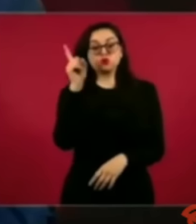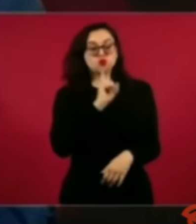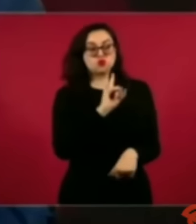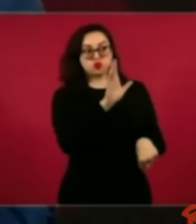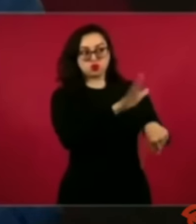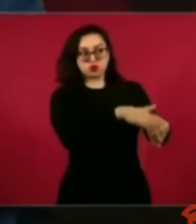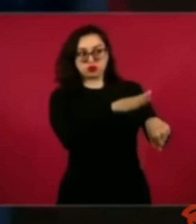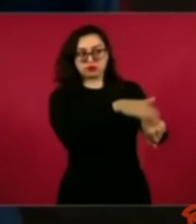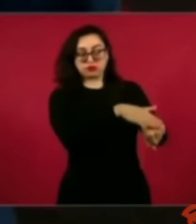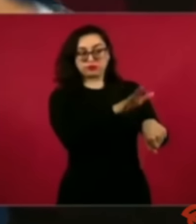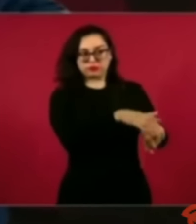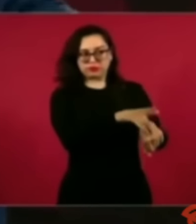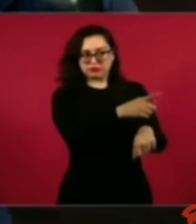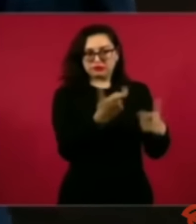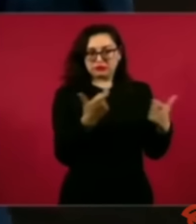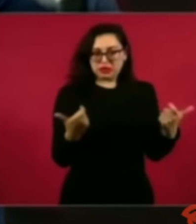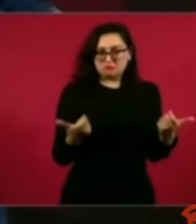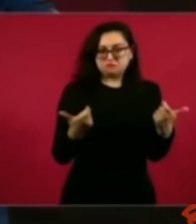que